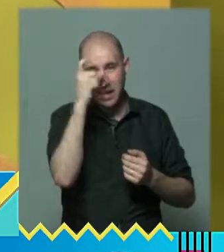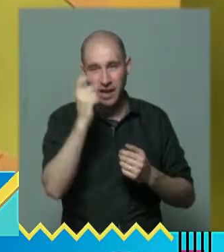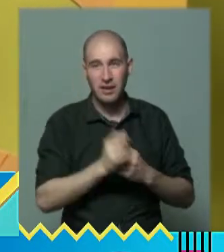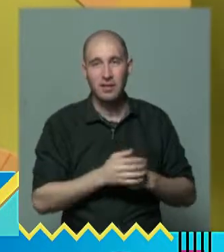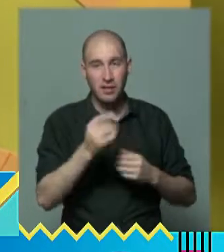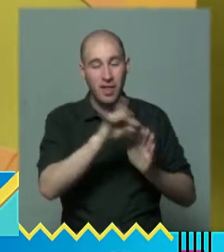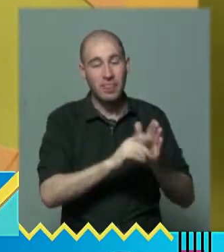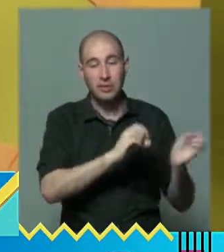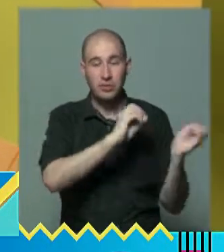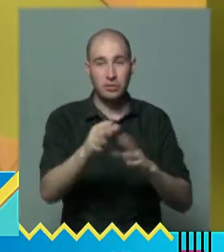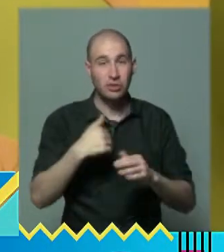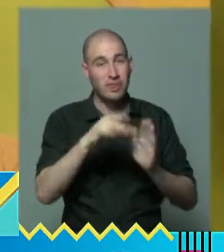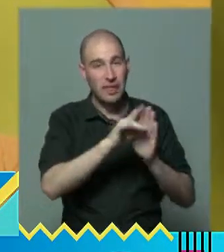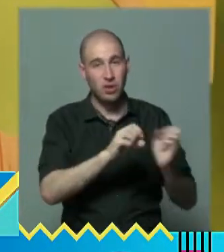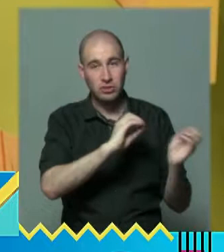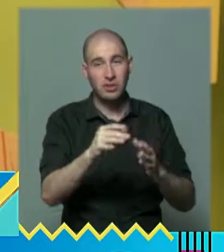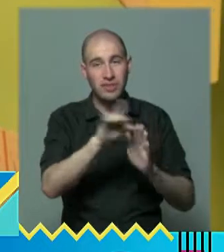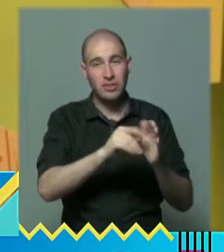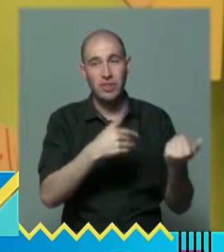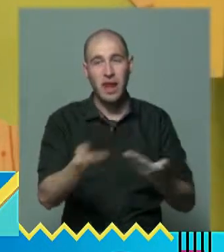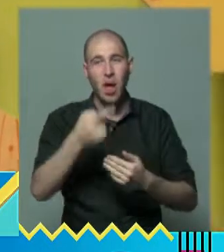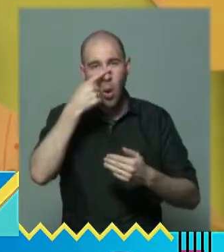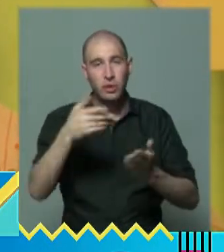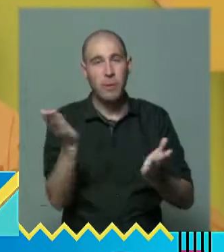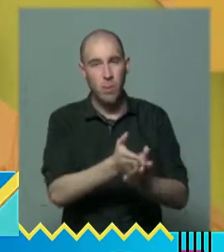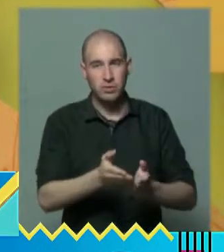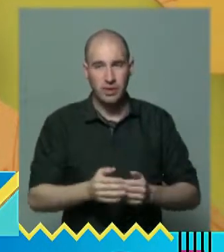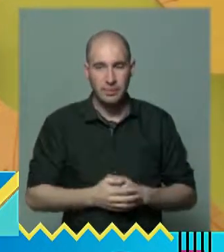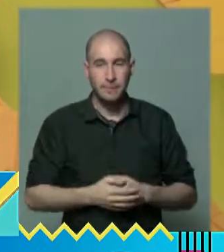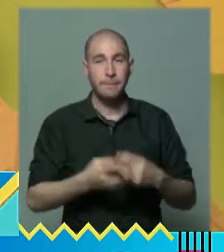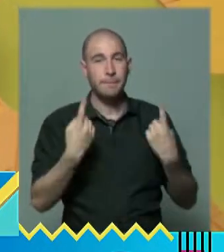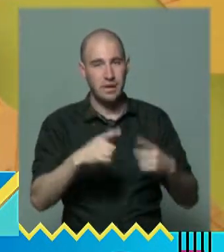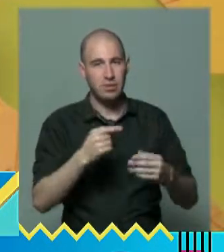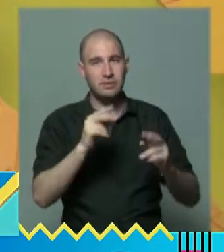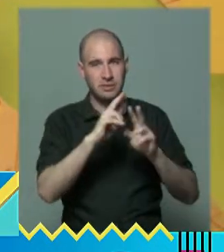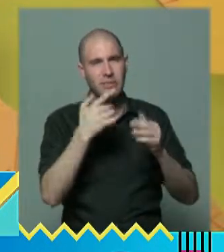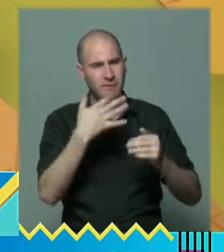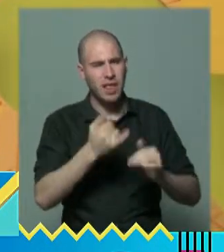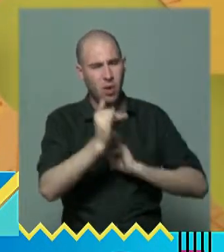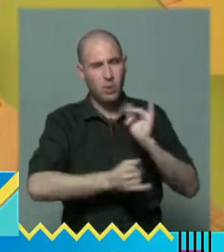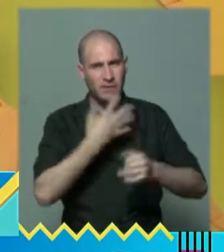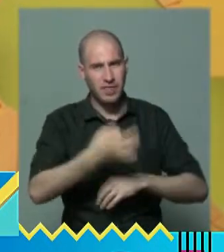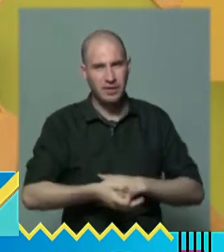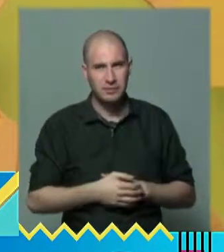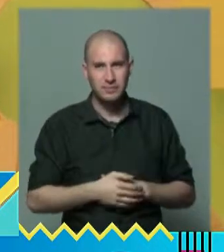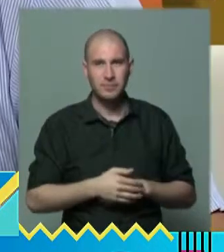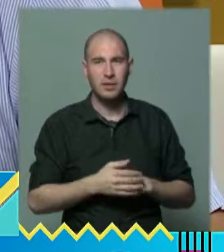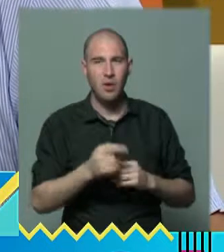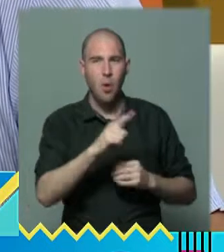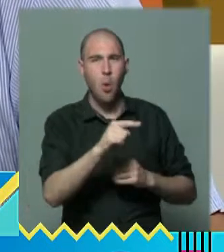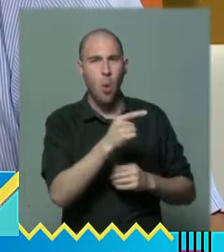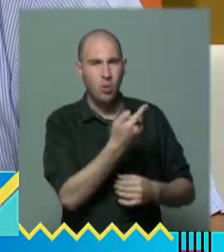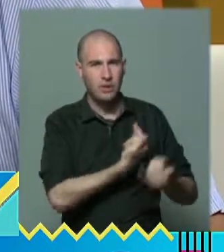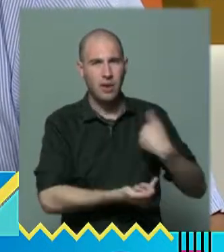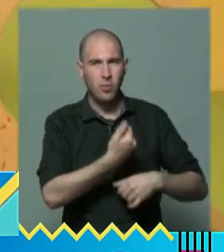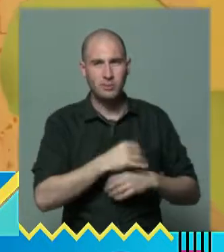pasarle el dato, le consigo el dato y le paso los datos de la última multa que se han puesto. Ahora, vamos a hablar en serio. Yo no estoy hablando. Usted me